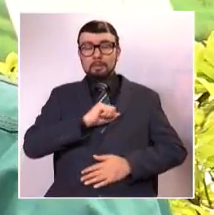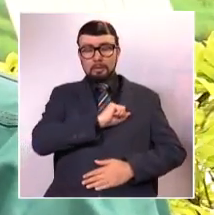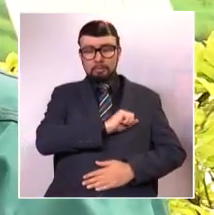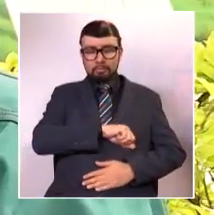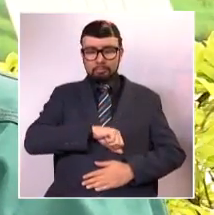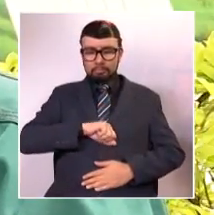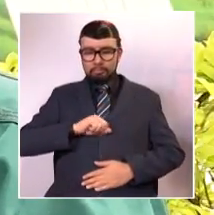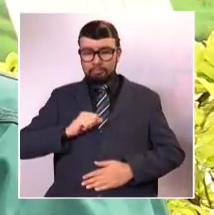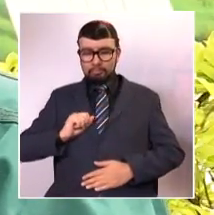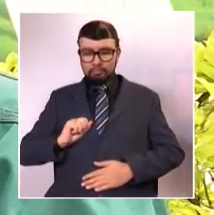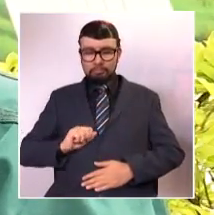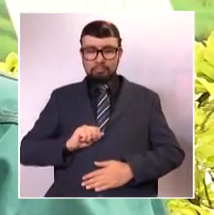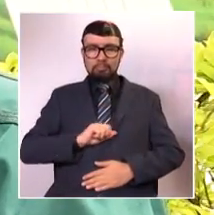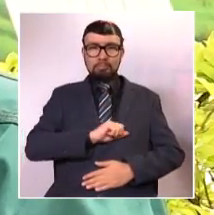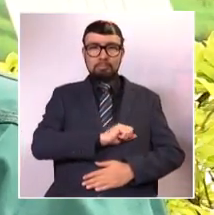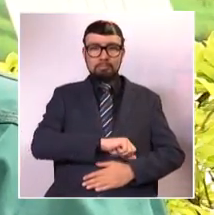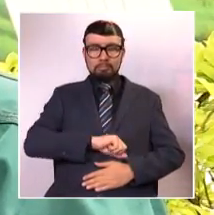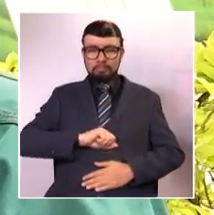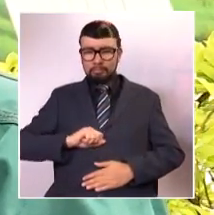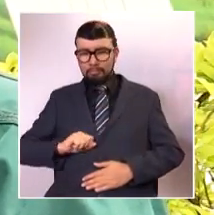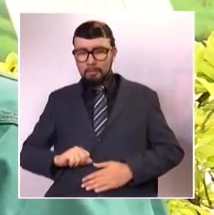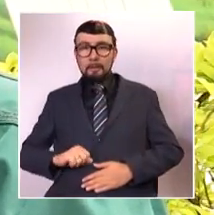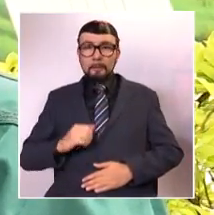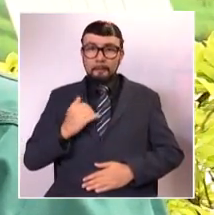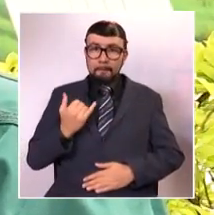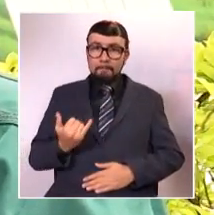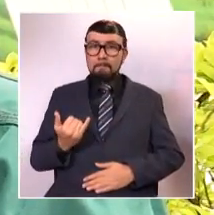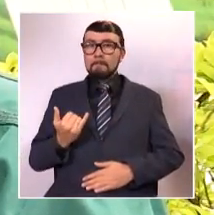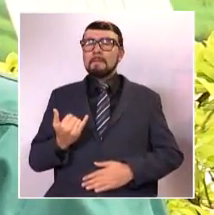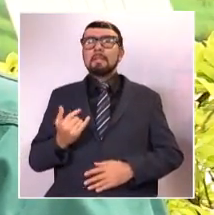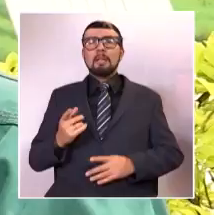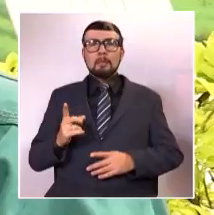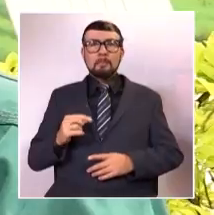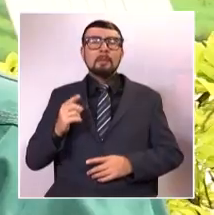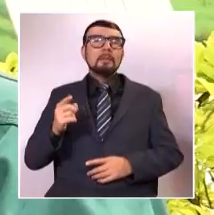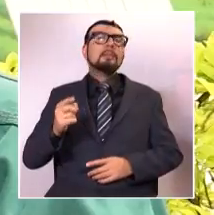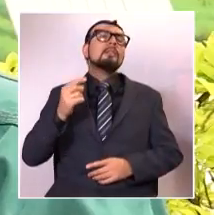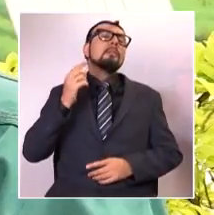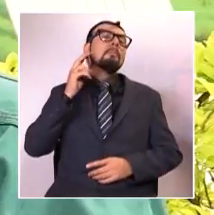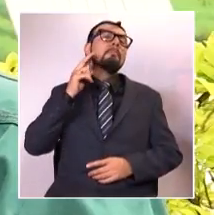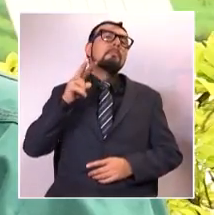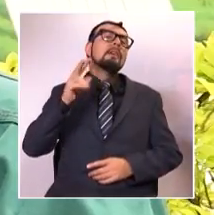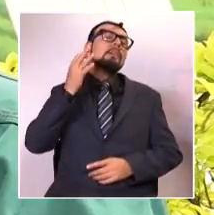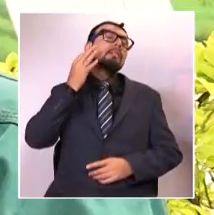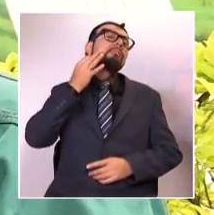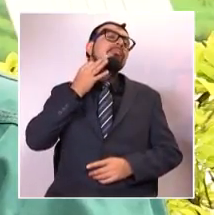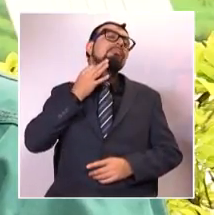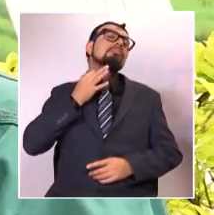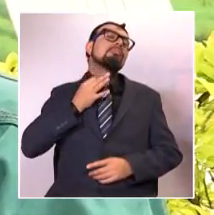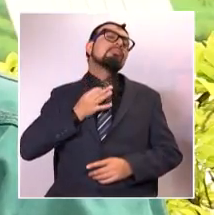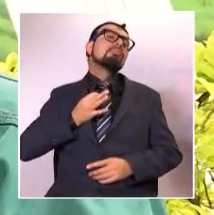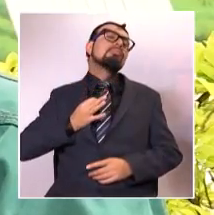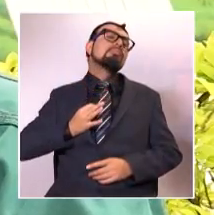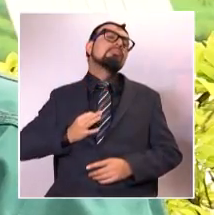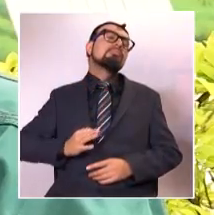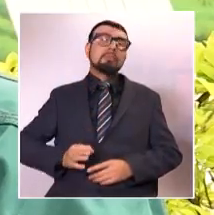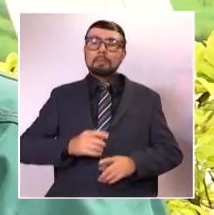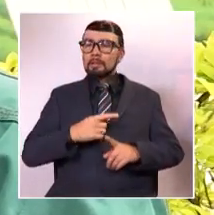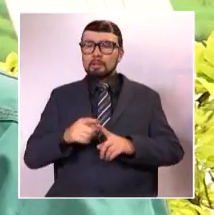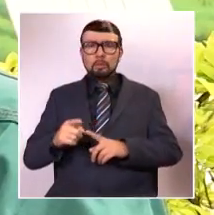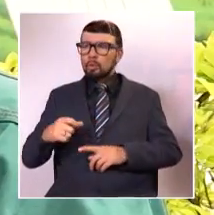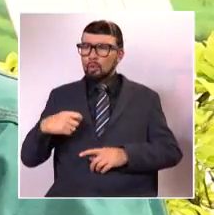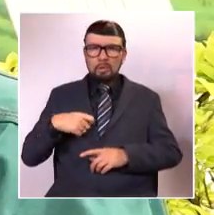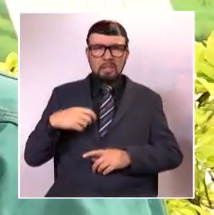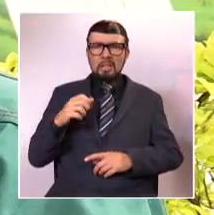por la tiroides, vemos también los vasos del cuello, como la yugular, las carótidas, que no tengan placas de ateroma,